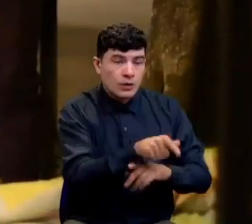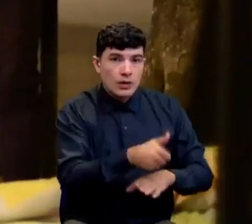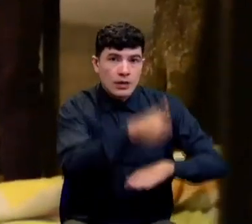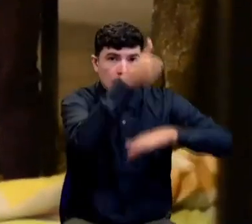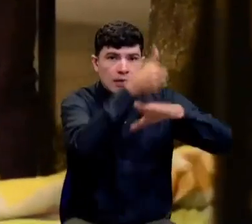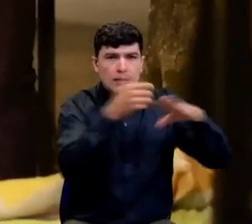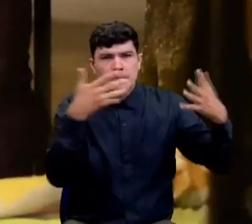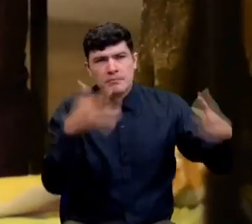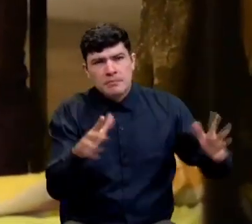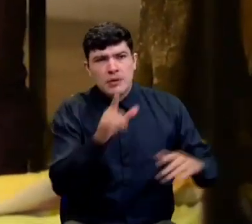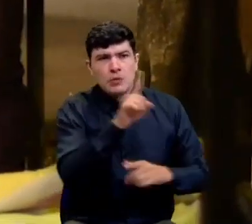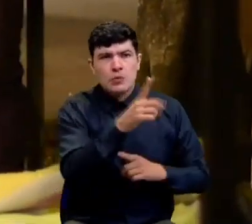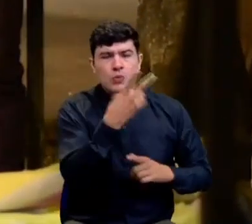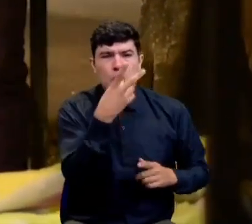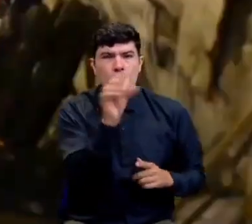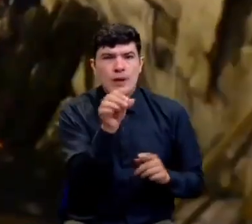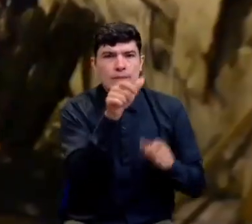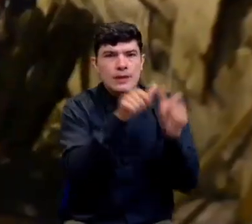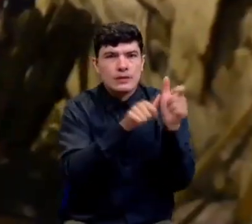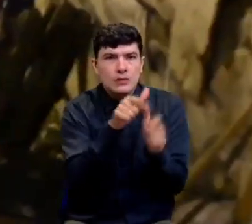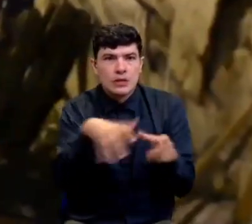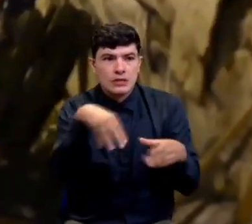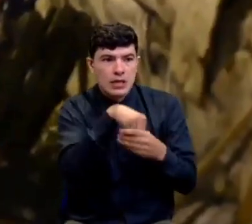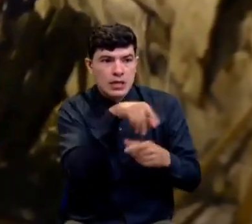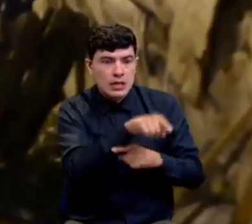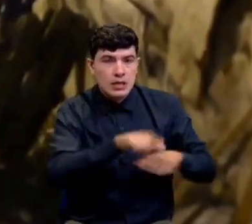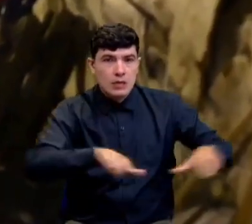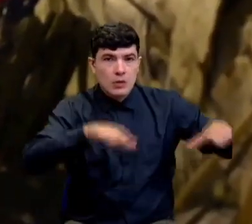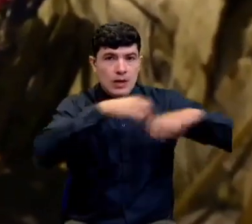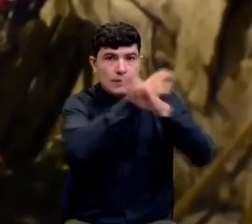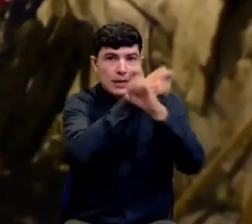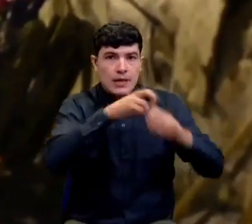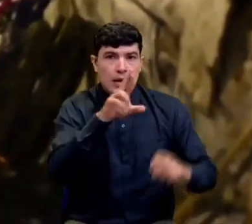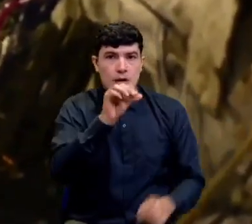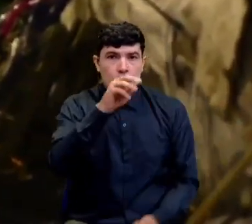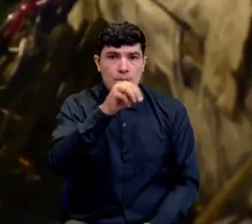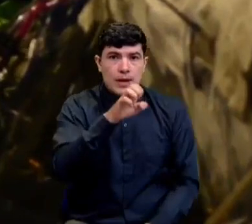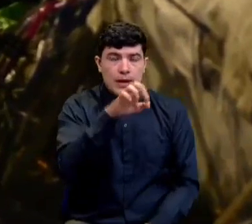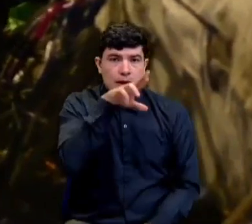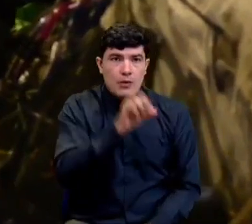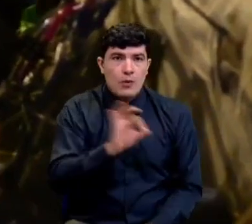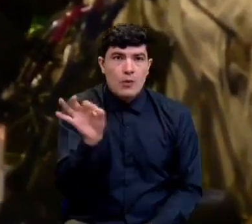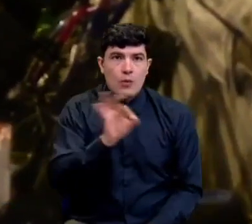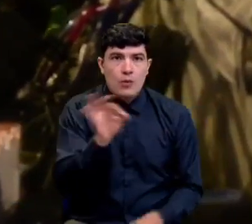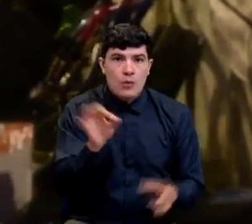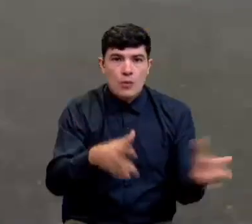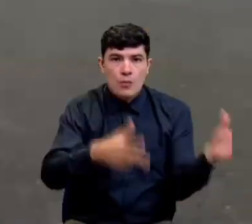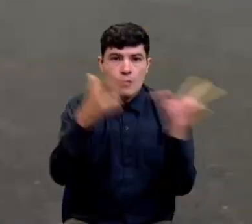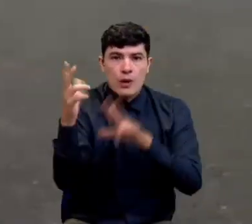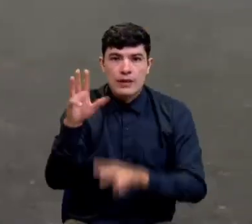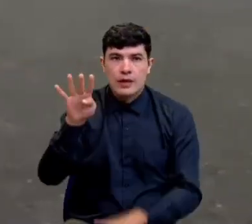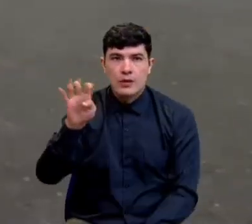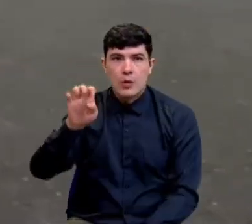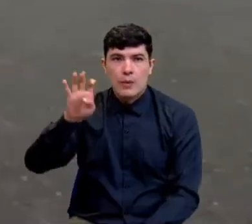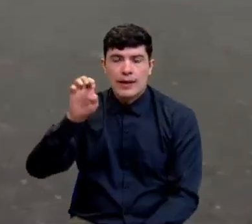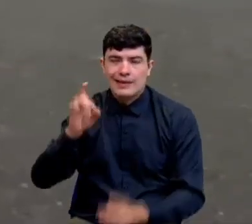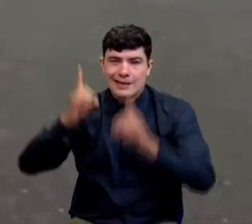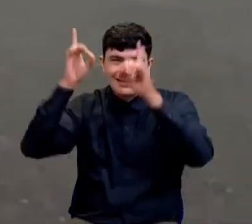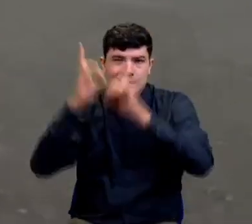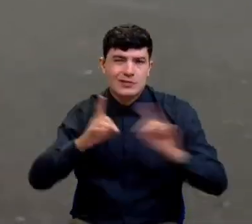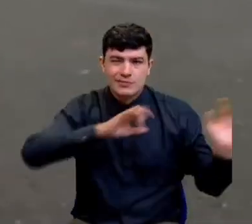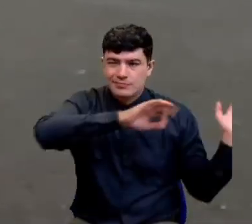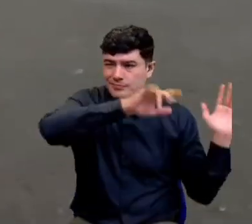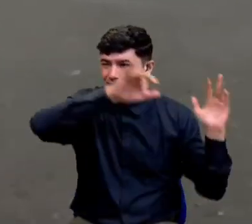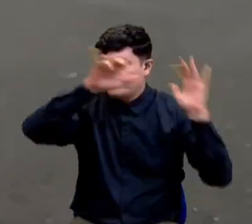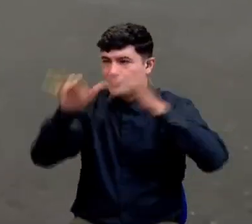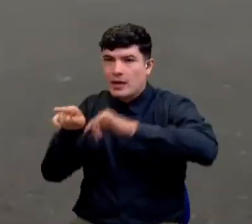las cerca de 120 personas que estaban asentadas en el Parque Romero y en el obelisco del Puente de la Novena decidieron retornar a